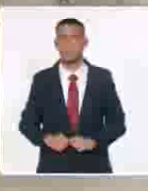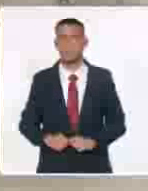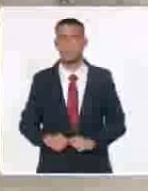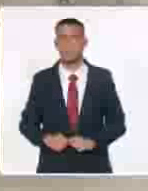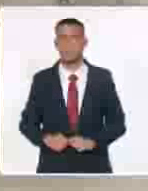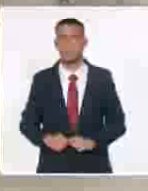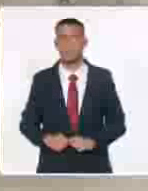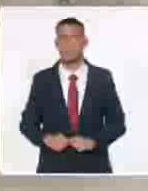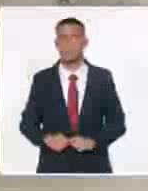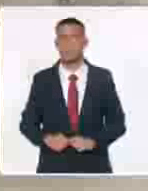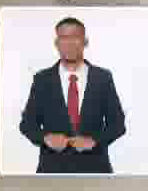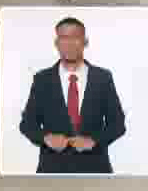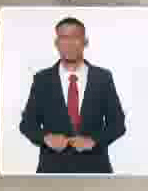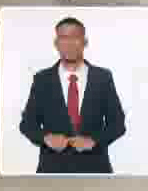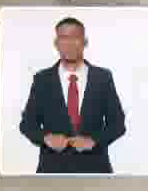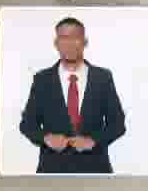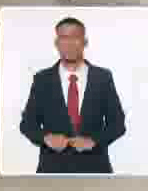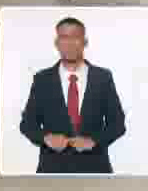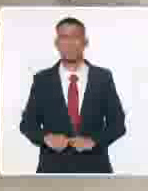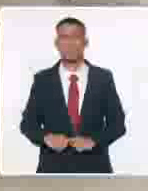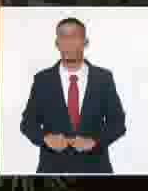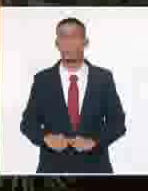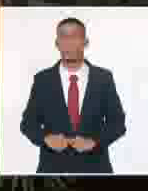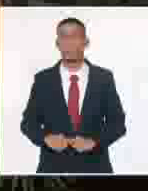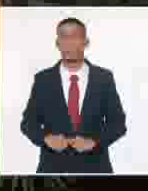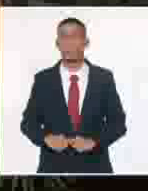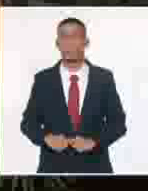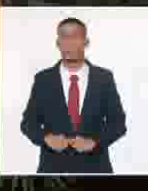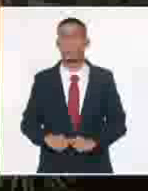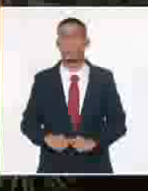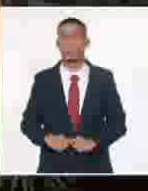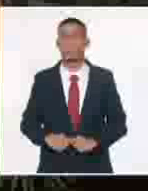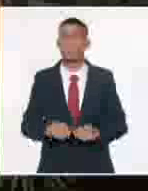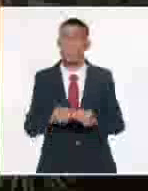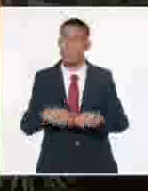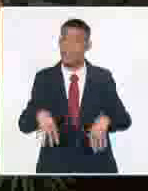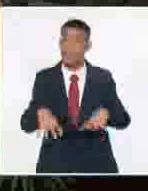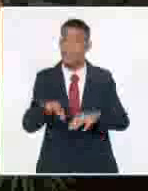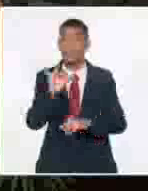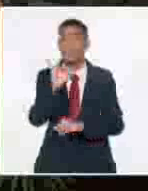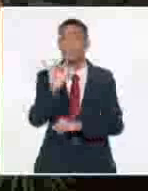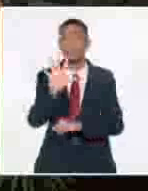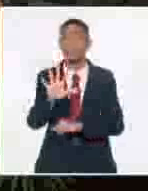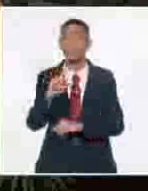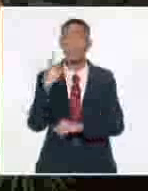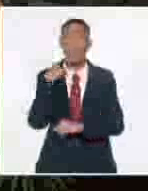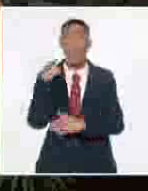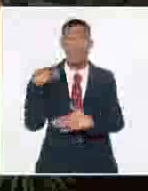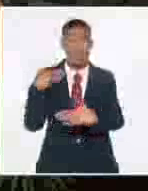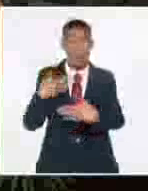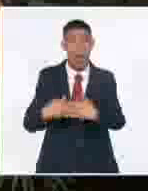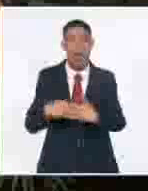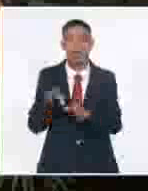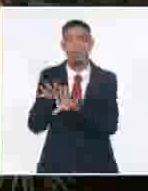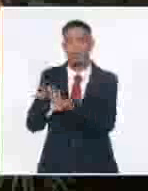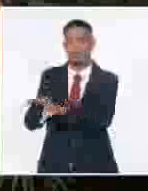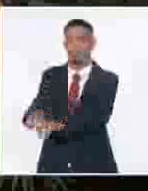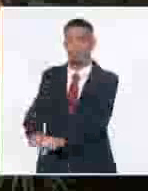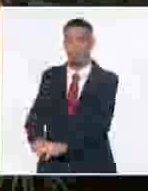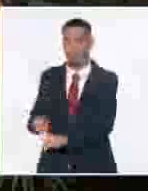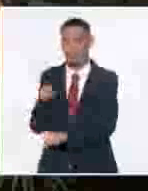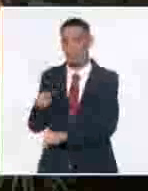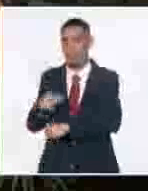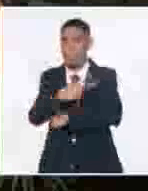actual situación es consecuencia de 75 años de ocupación ilegal, de